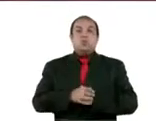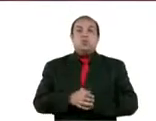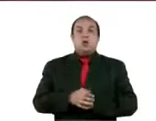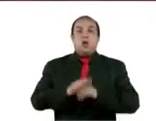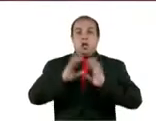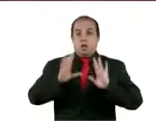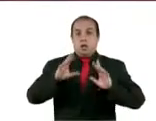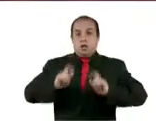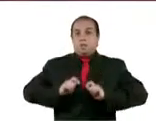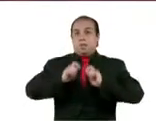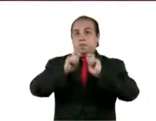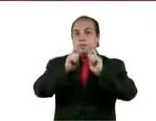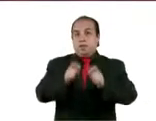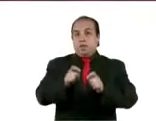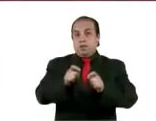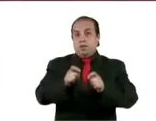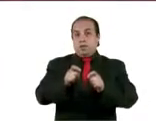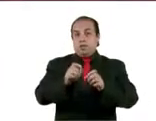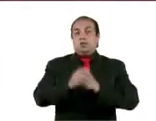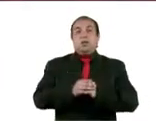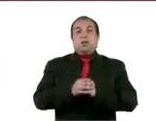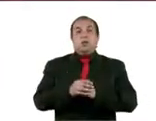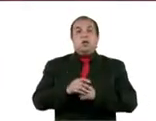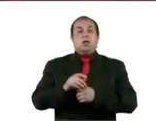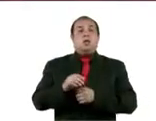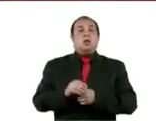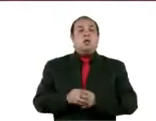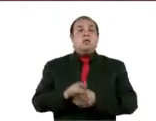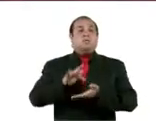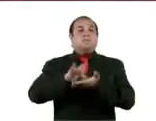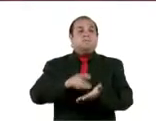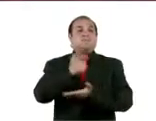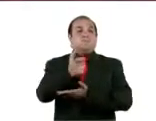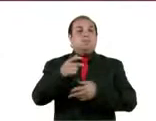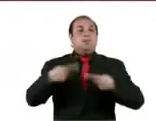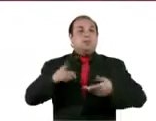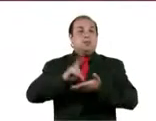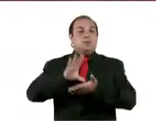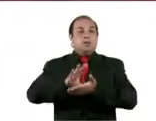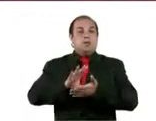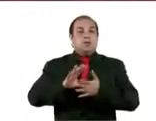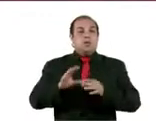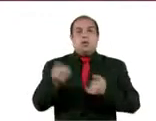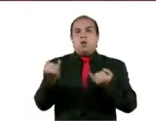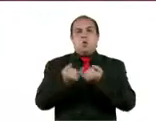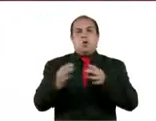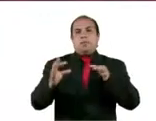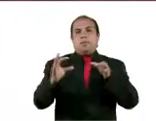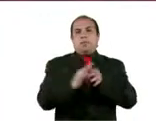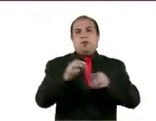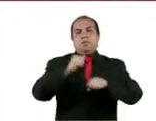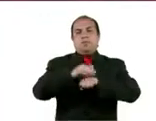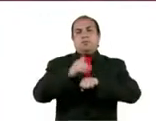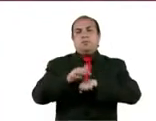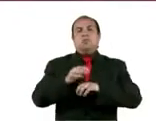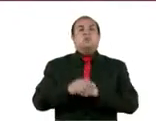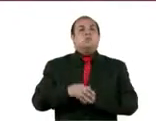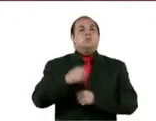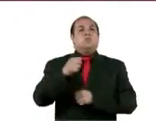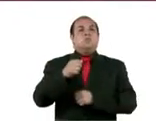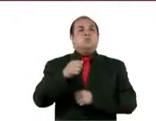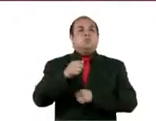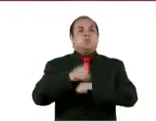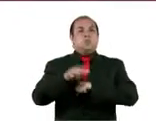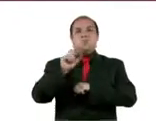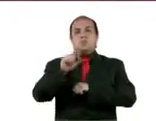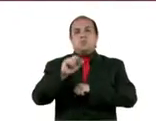la pensión o la pensión para personas con discapacidad, se homologará en el mismo número de tarjetas incluyentes.